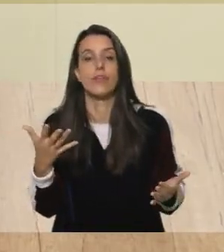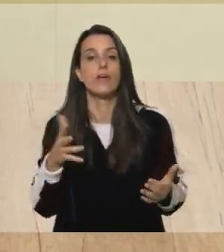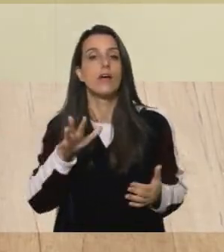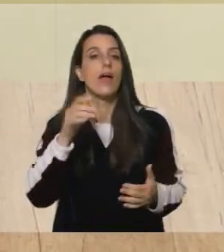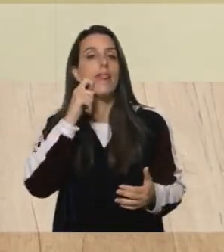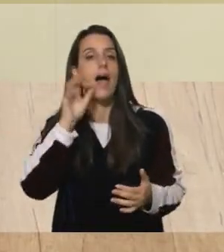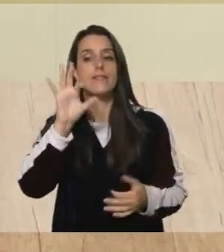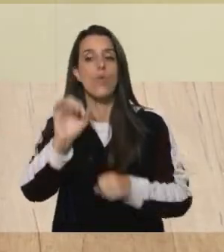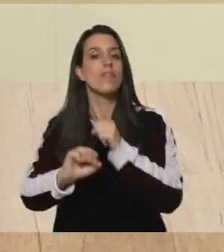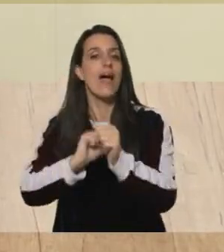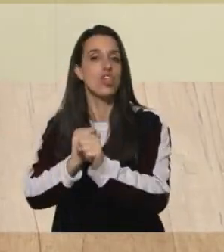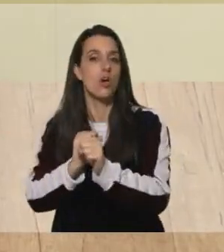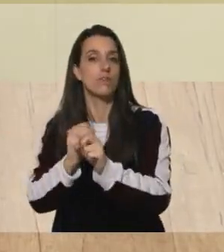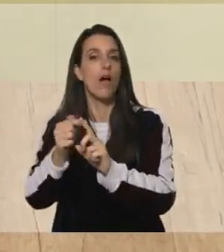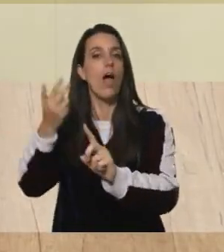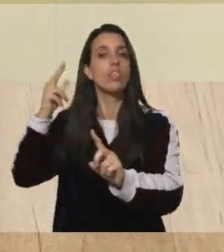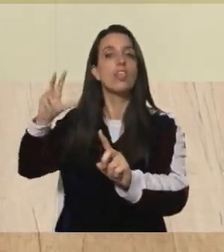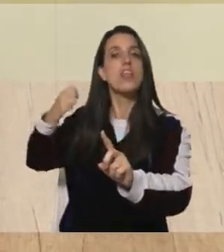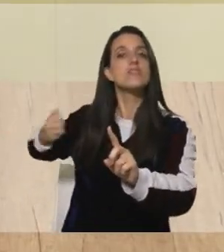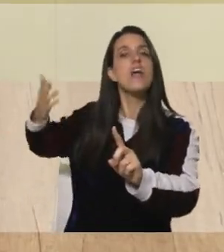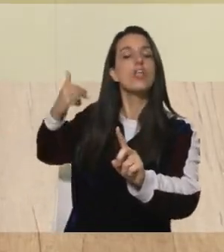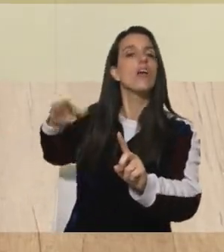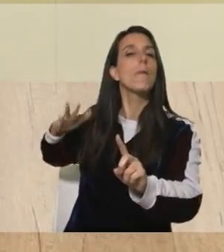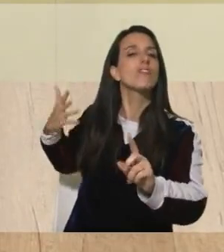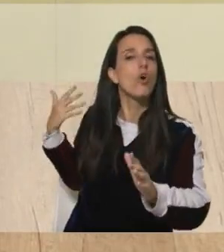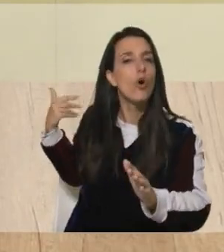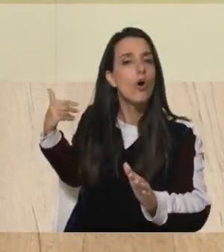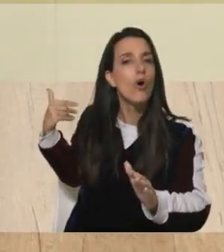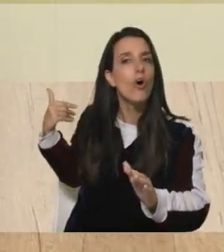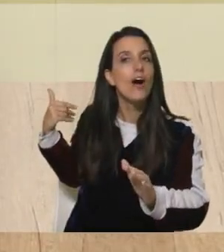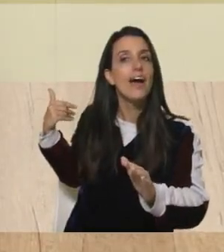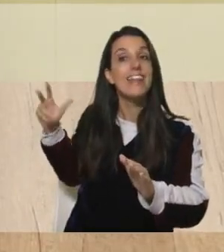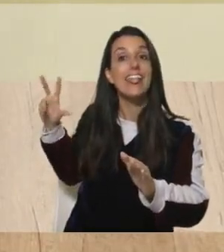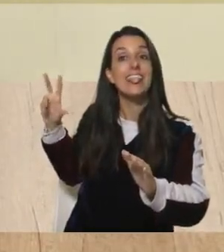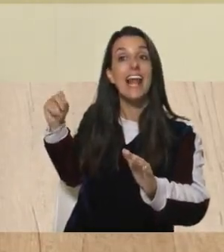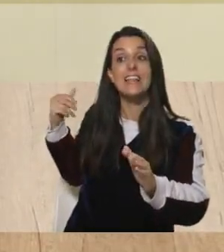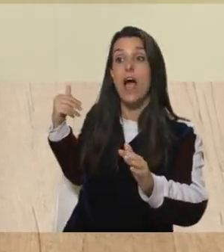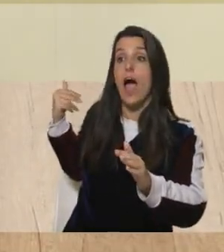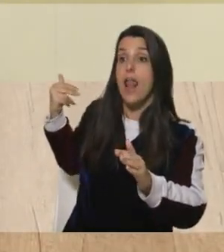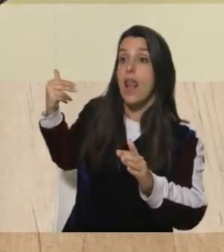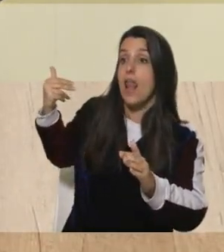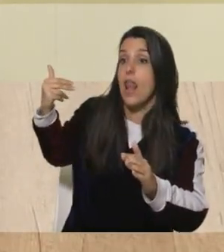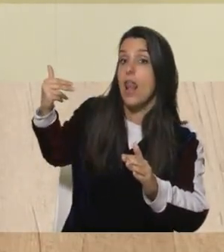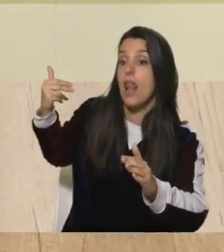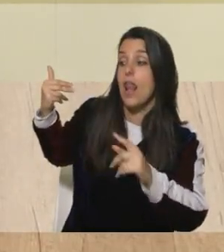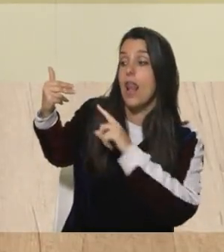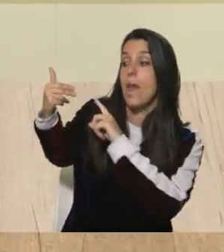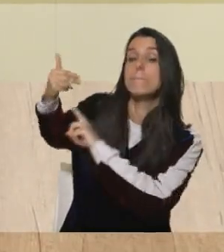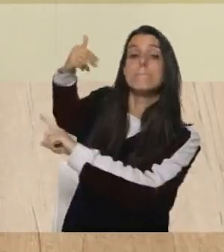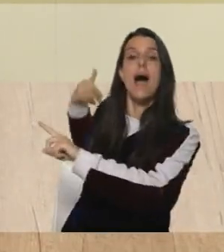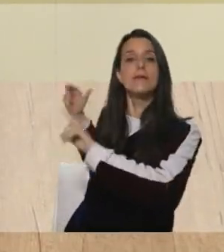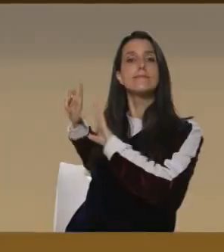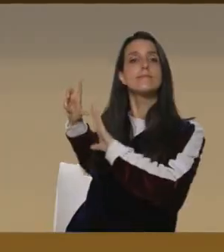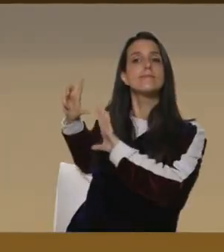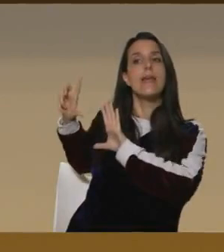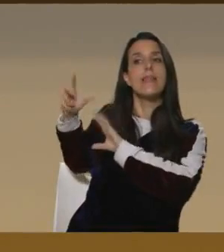50 años que cuando tenía 30 años le pasó x cosa pero de ahí de los 30 salta a los 7 Entonces